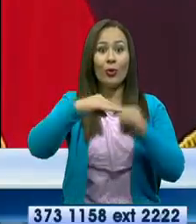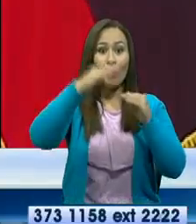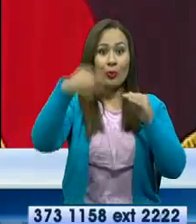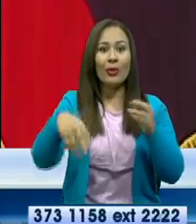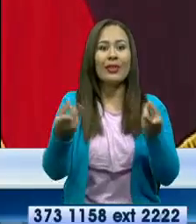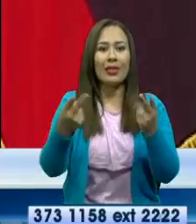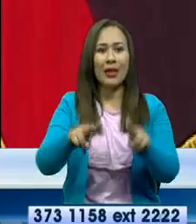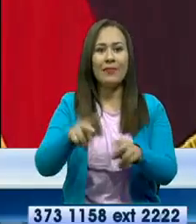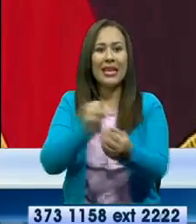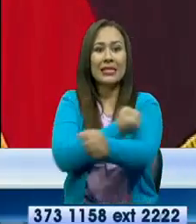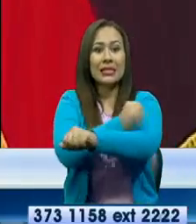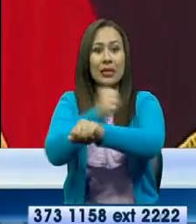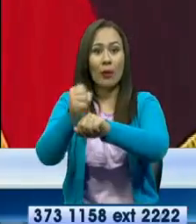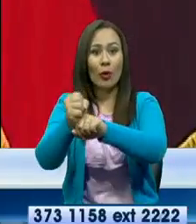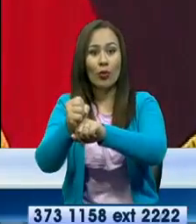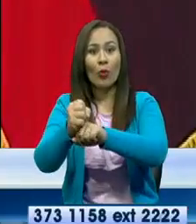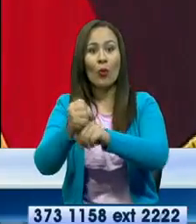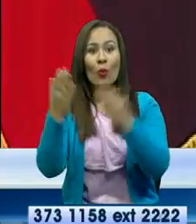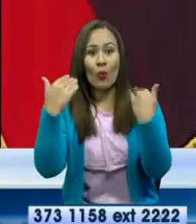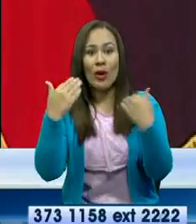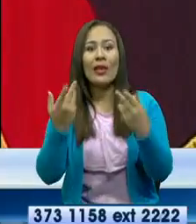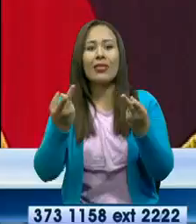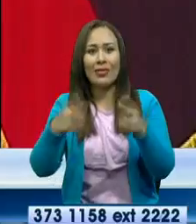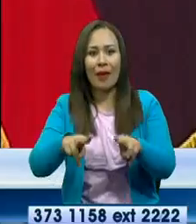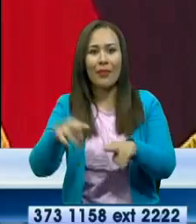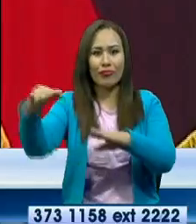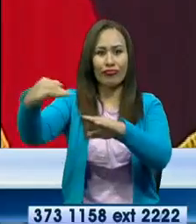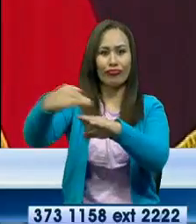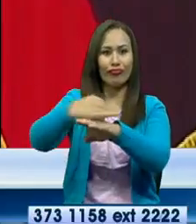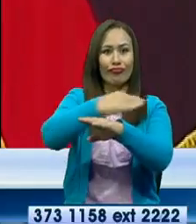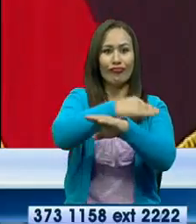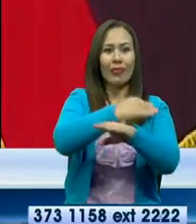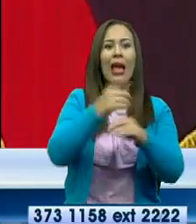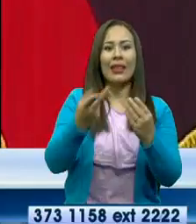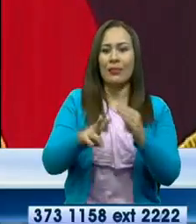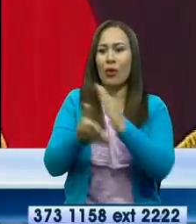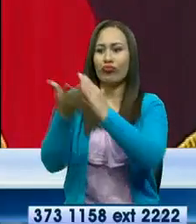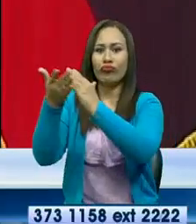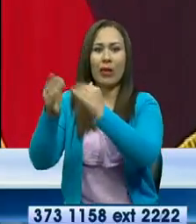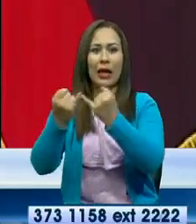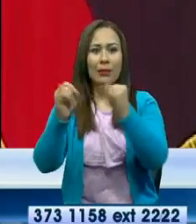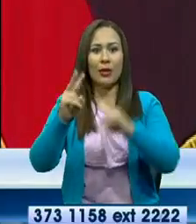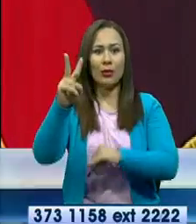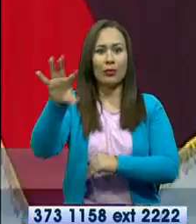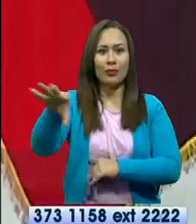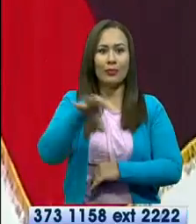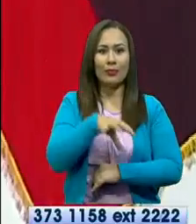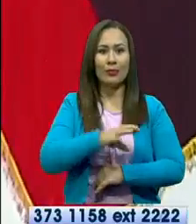San Borondón con Guayaquil, también sobre el Daule, sigue su marcha indetenible.